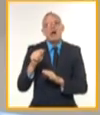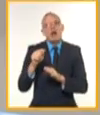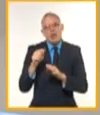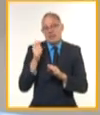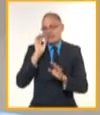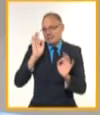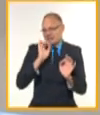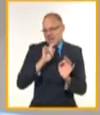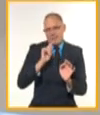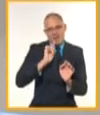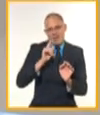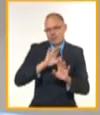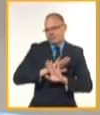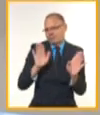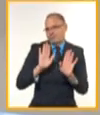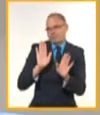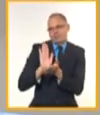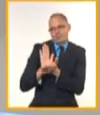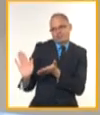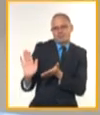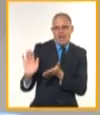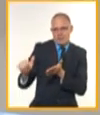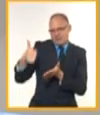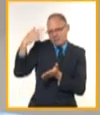haciendo cosas inéditas, apurándose.